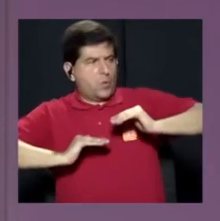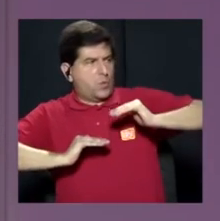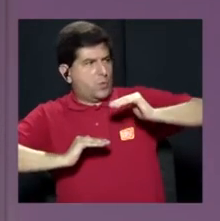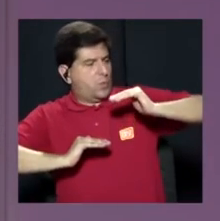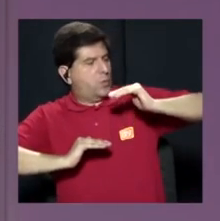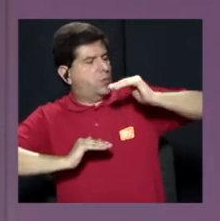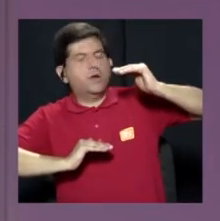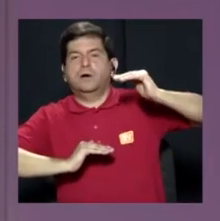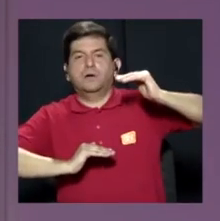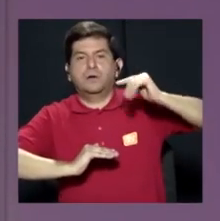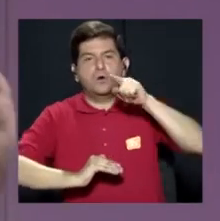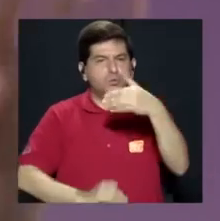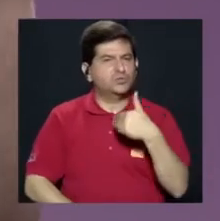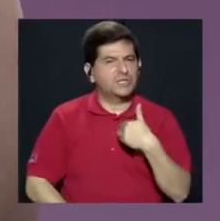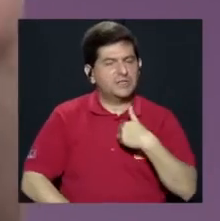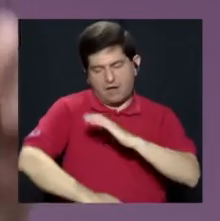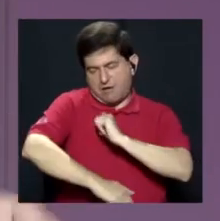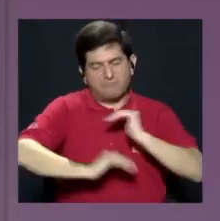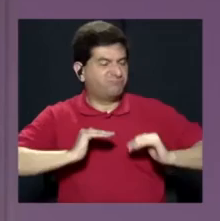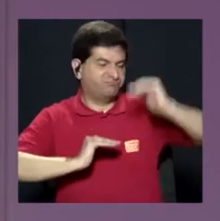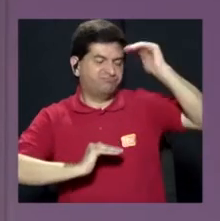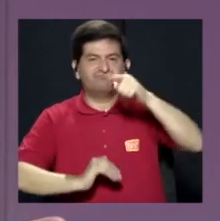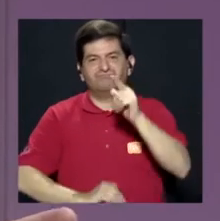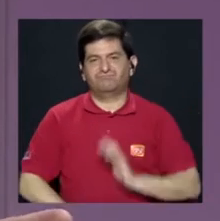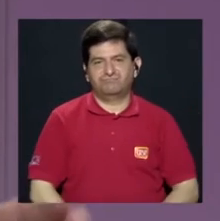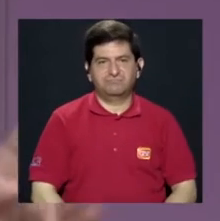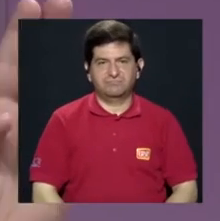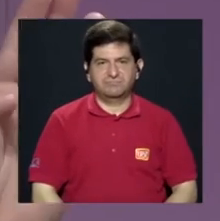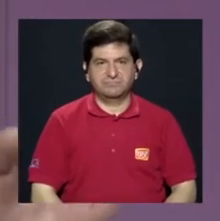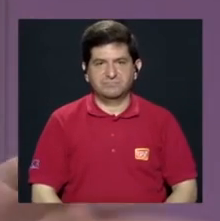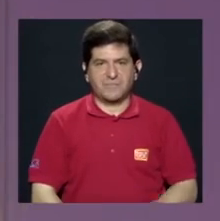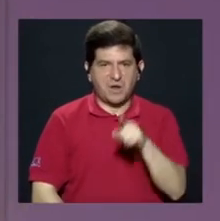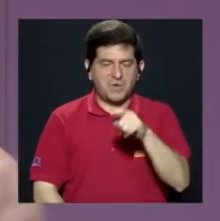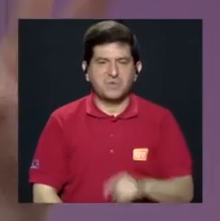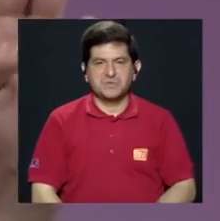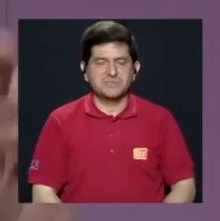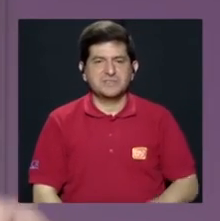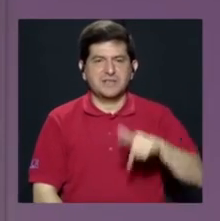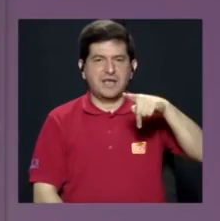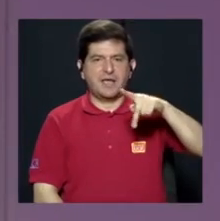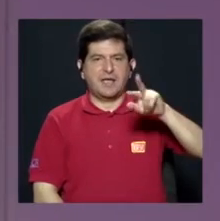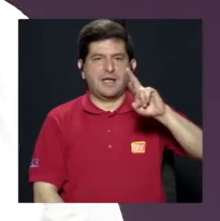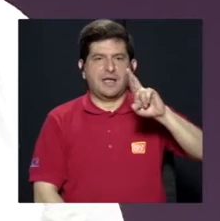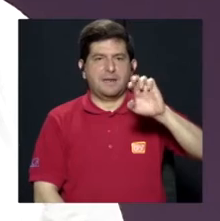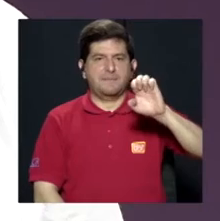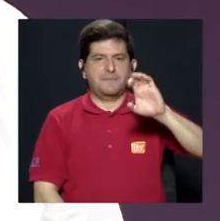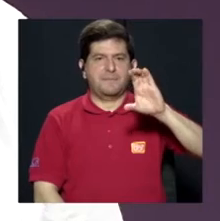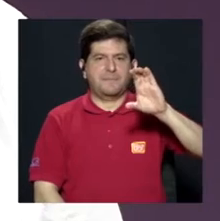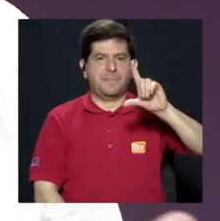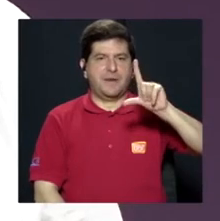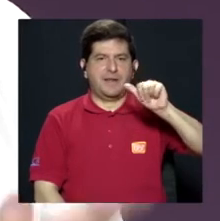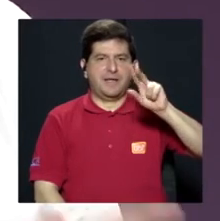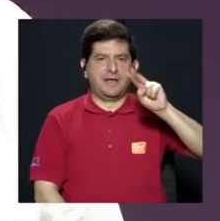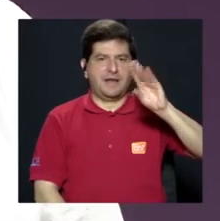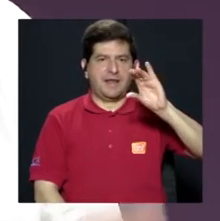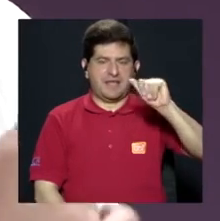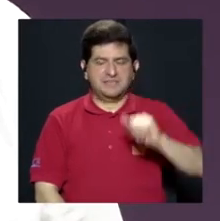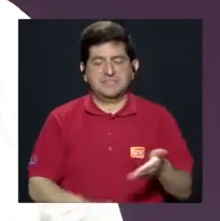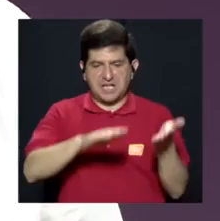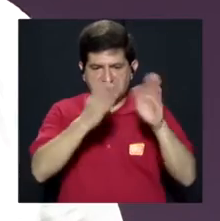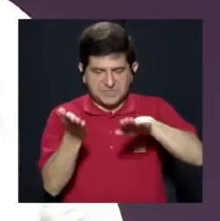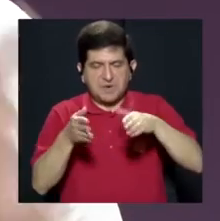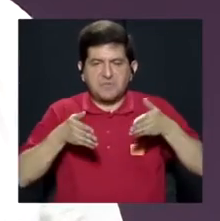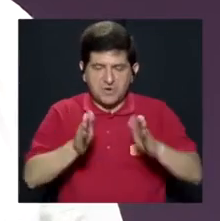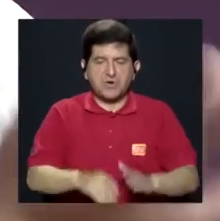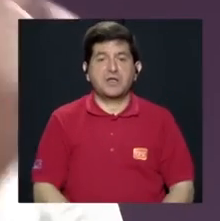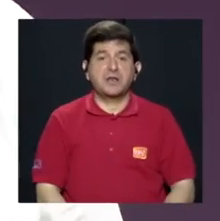normalmente. Me dijo, usted lo que tiene es la presión alta. Usted lo que pasa es que está con preeclampsia y se le va a morir ese huila. Y si yo tengo que escoger en el parto entre